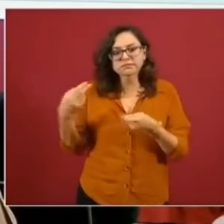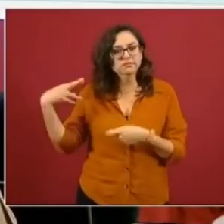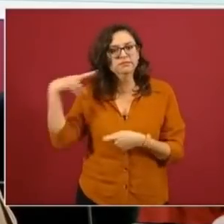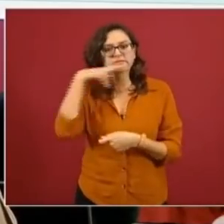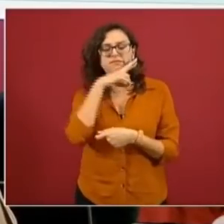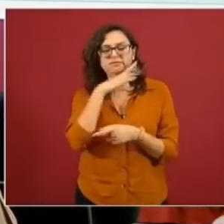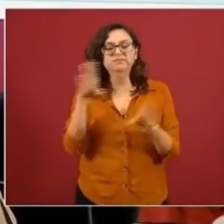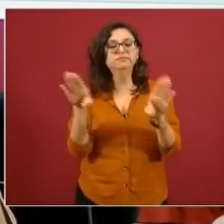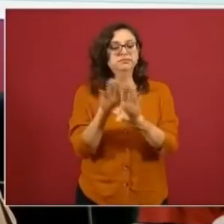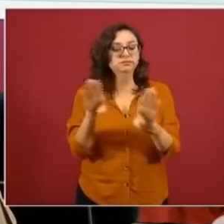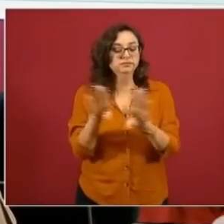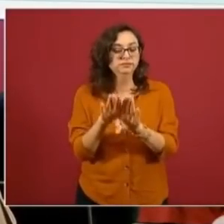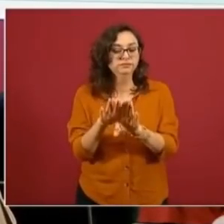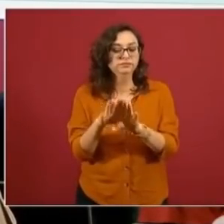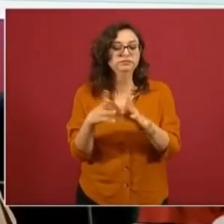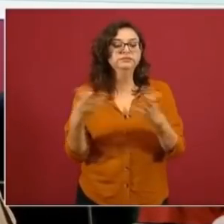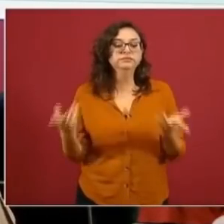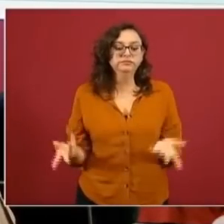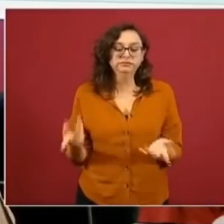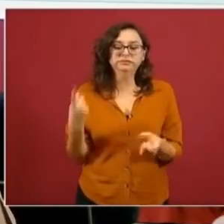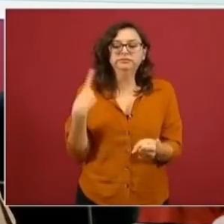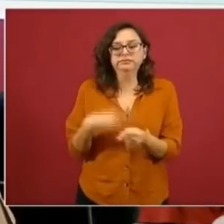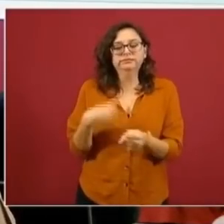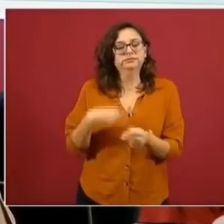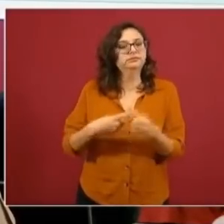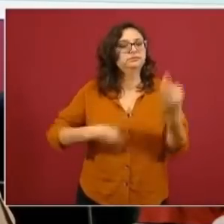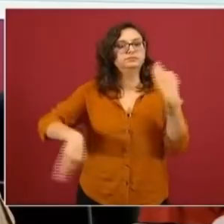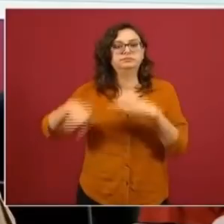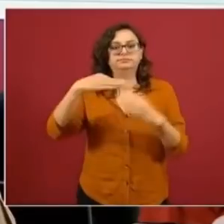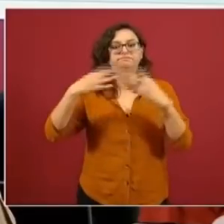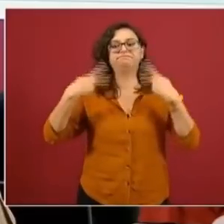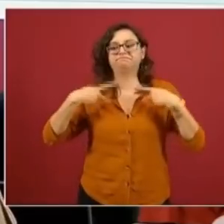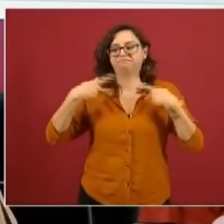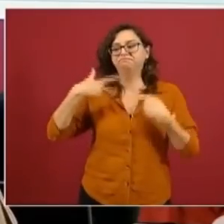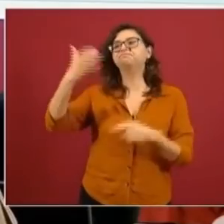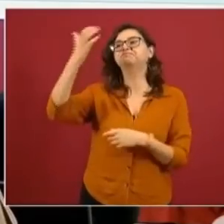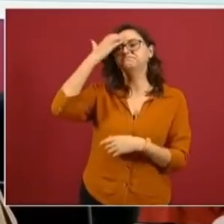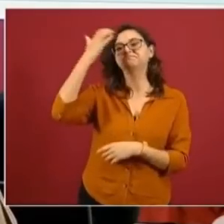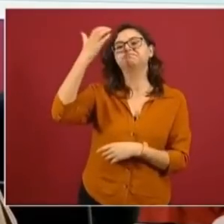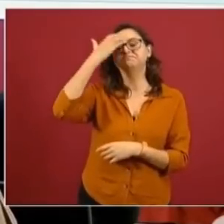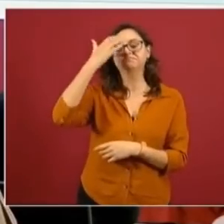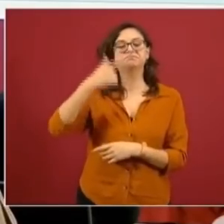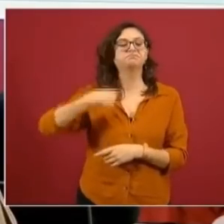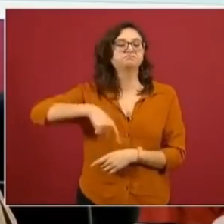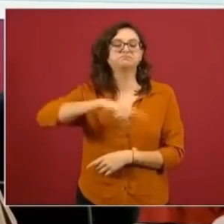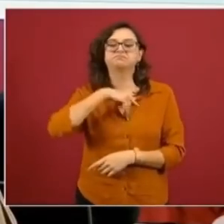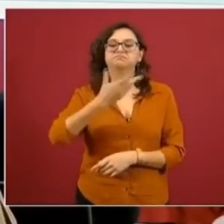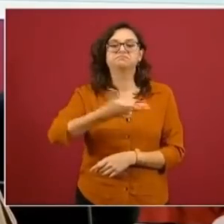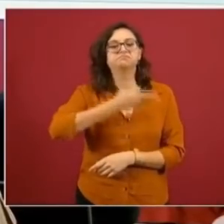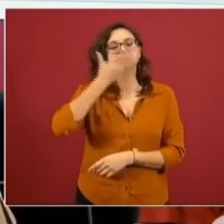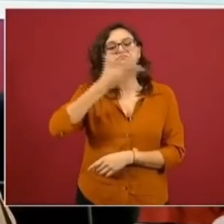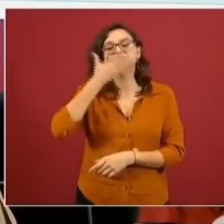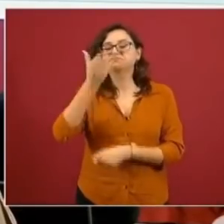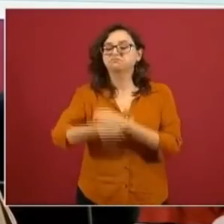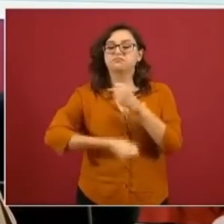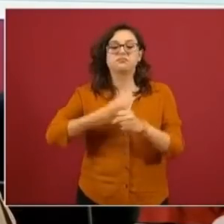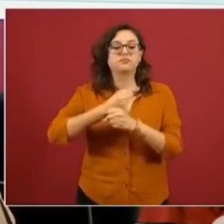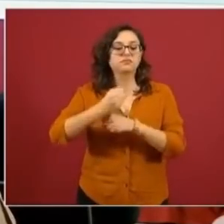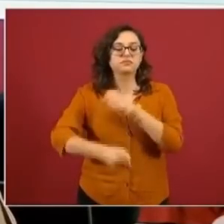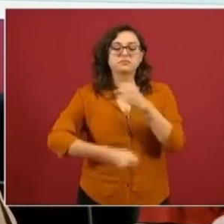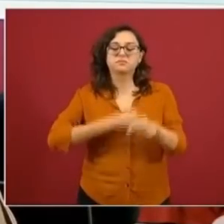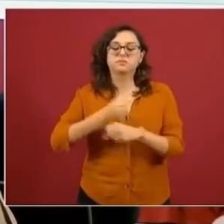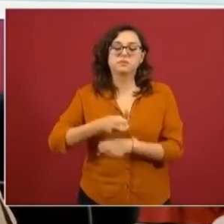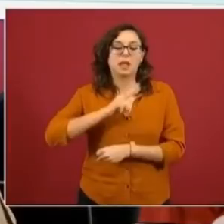es que es una enfermedad altamente conocida. Nosotros tenemos muchas décadas viviendo con el virus de sarampión,